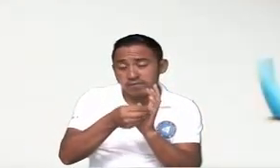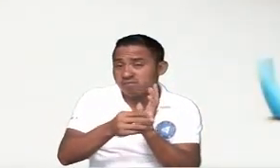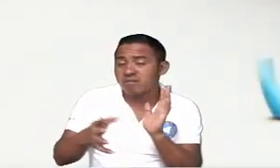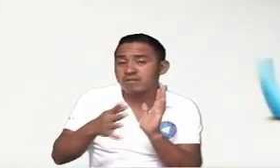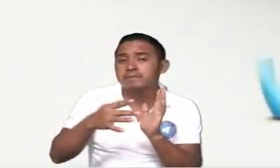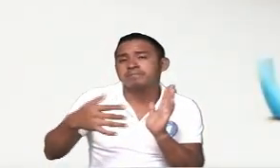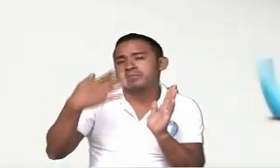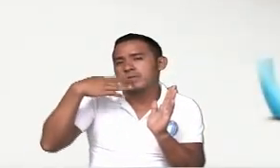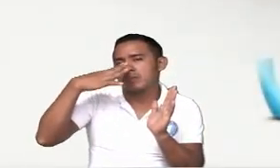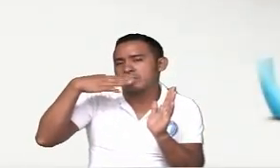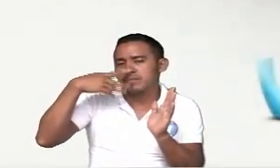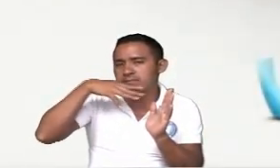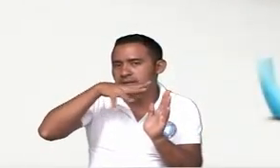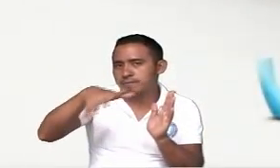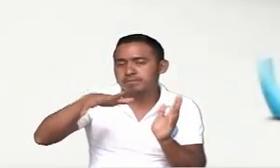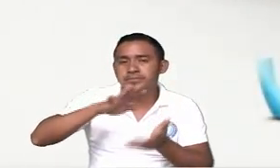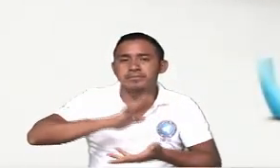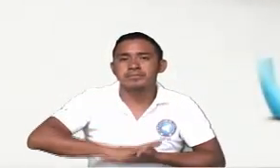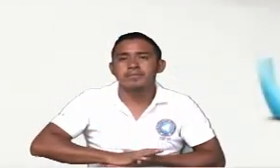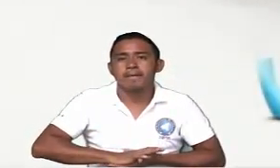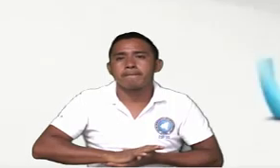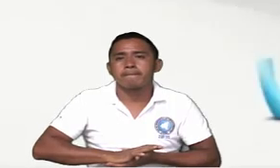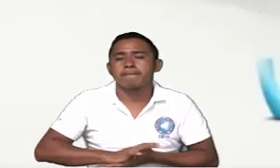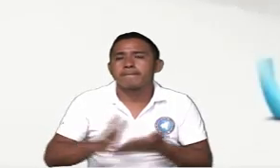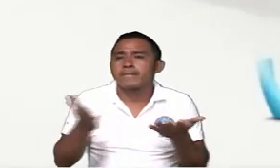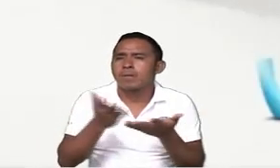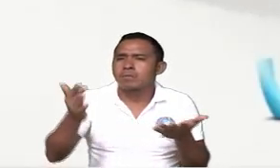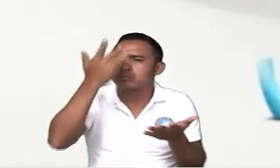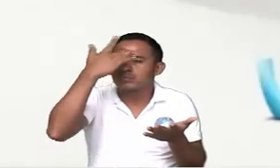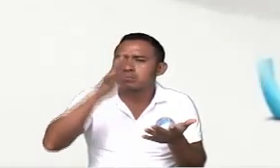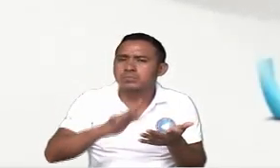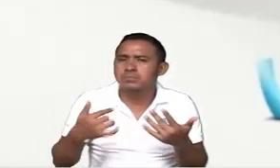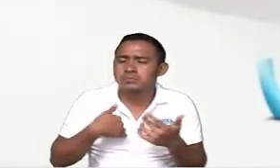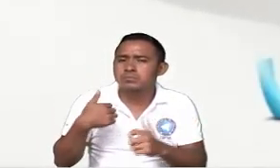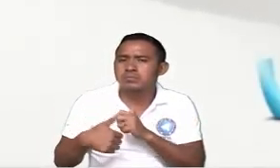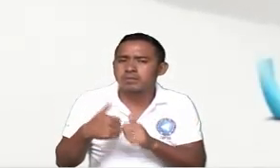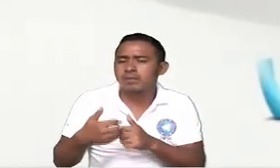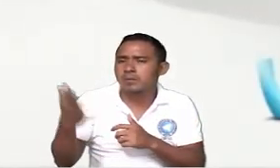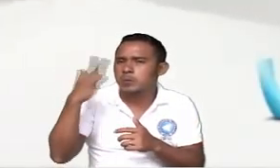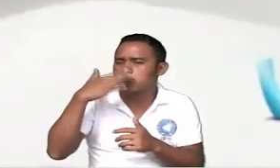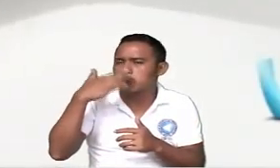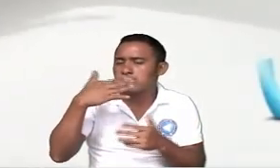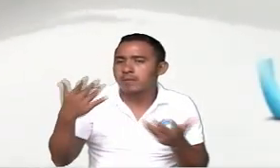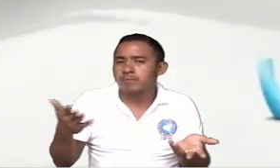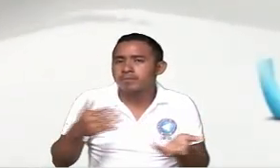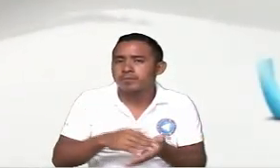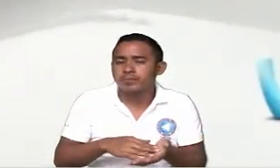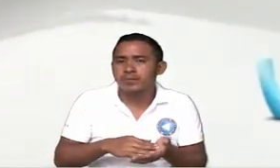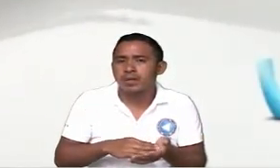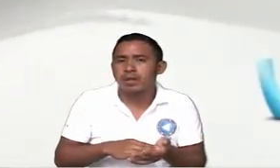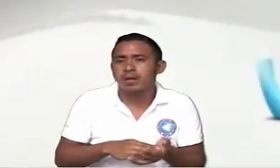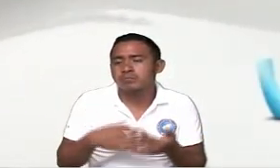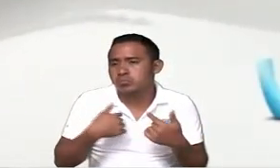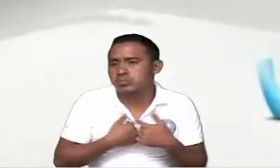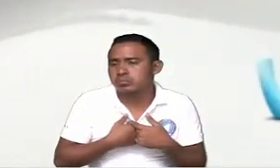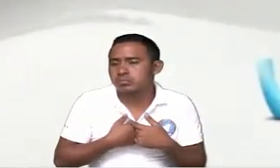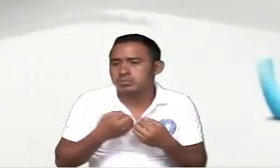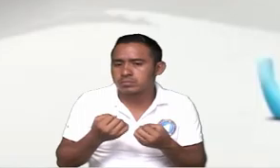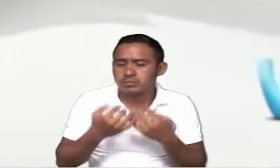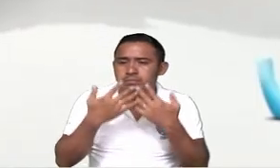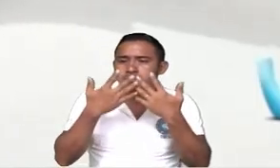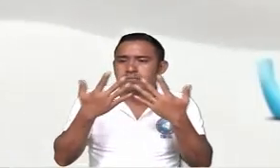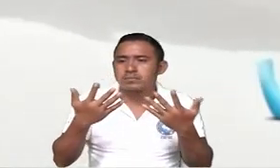mal aliento posteriormente. ¿Cómo saber que uno tiene mal aliento? Uno no se da cuenta, obviamente, si no